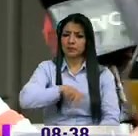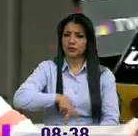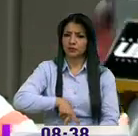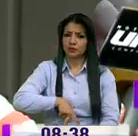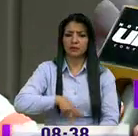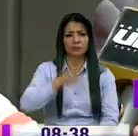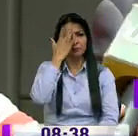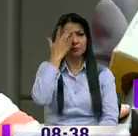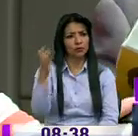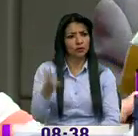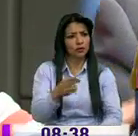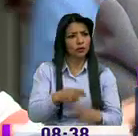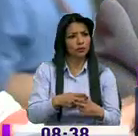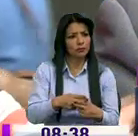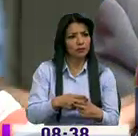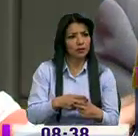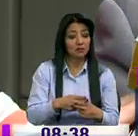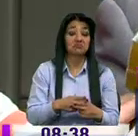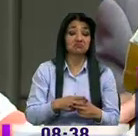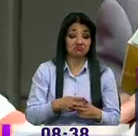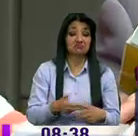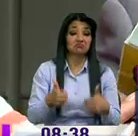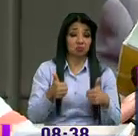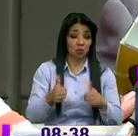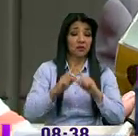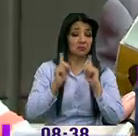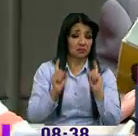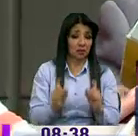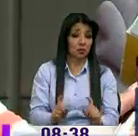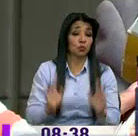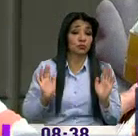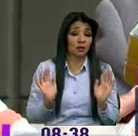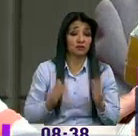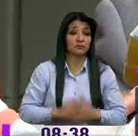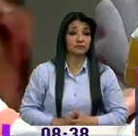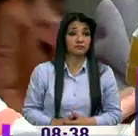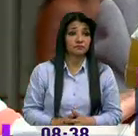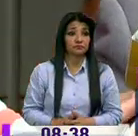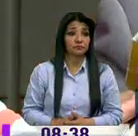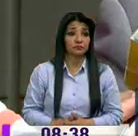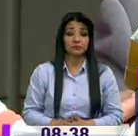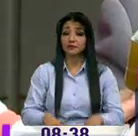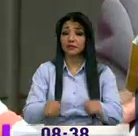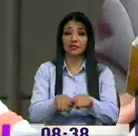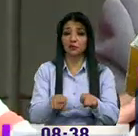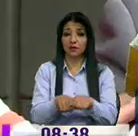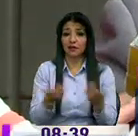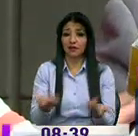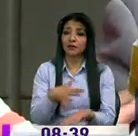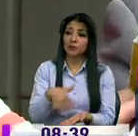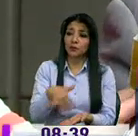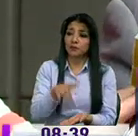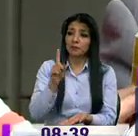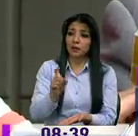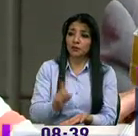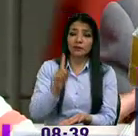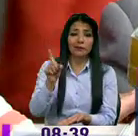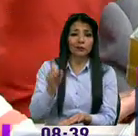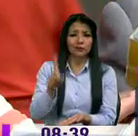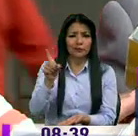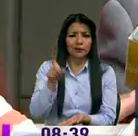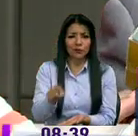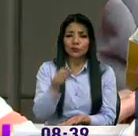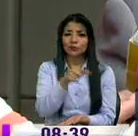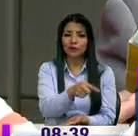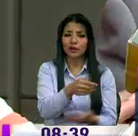lo relaciona? Eso es una excelente pregunta y que va concatenada a muchas de las preguntas que nosotros tenemos acerca de